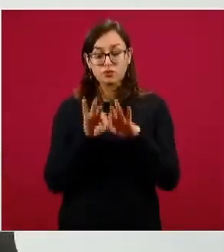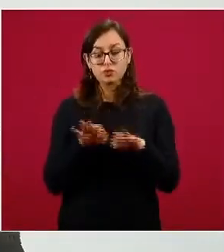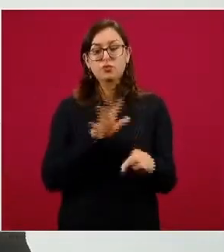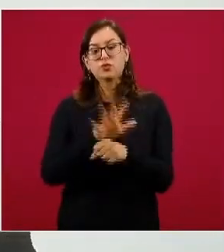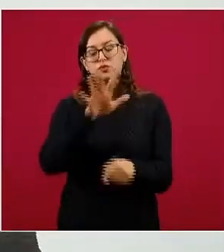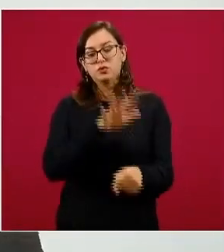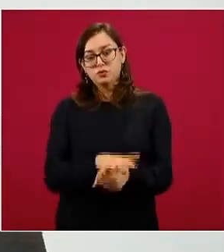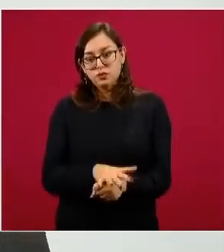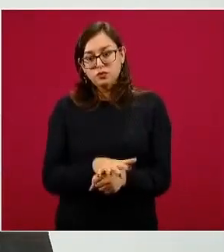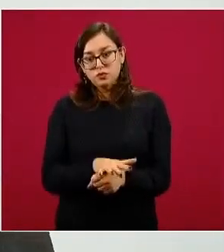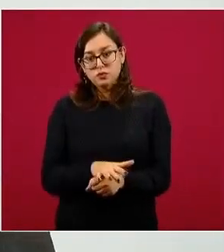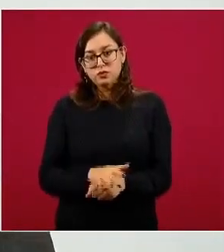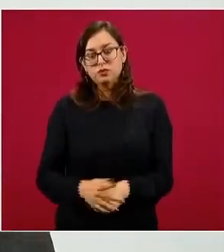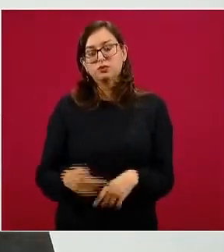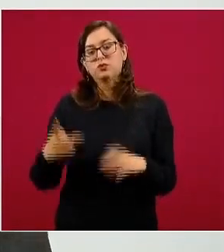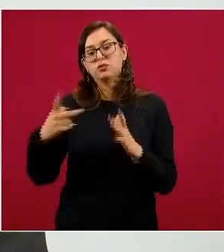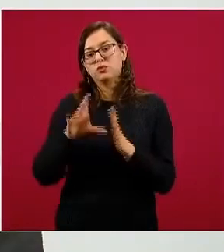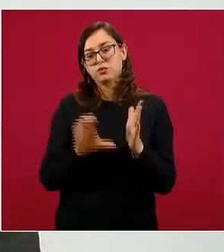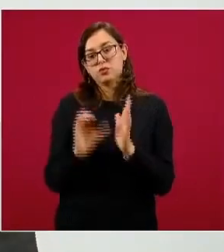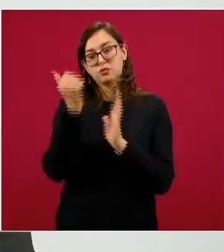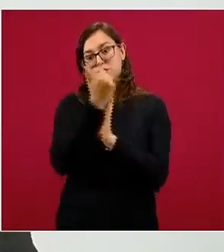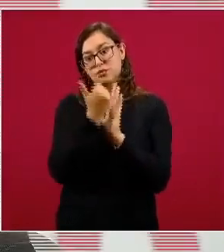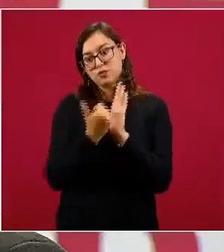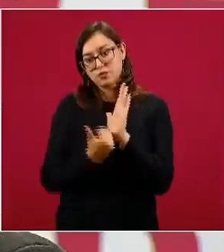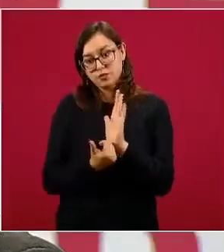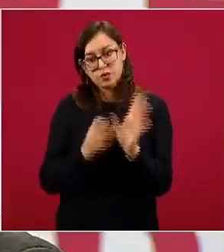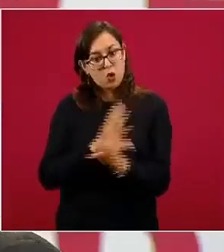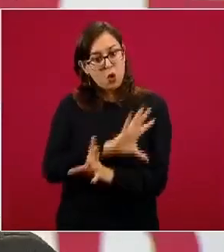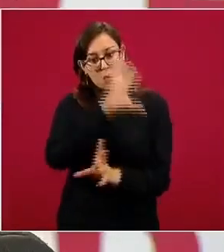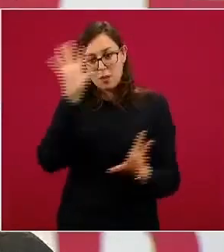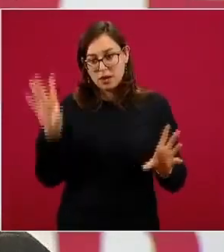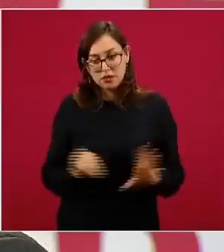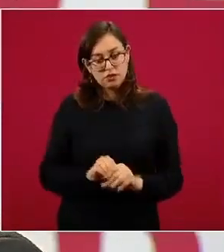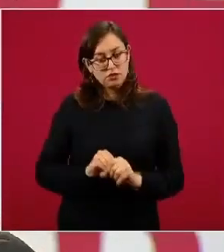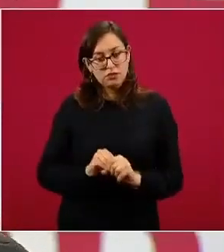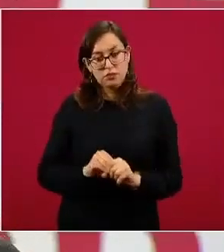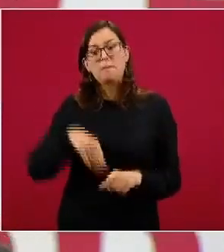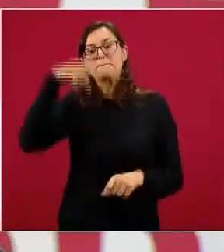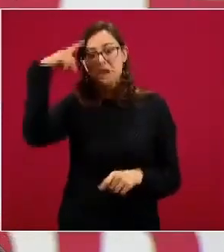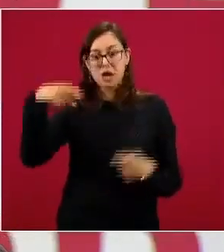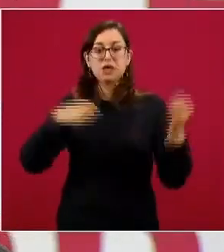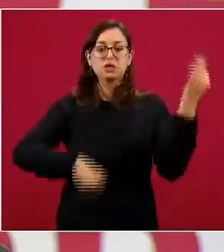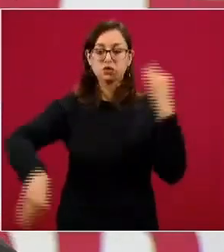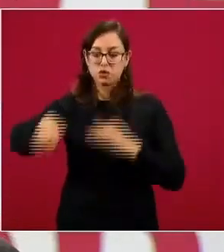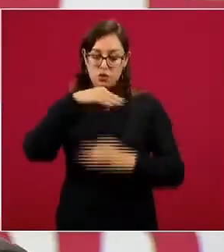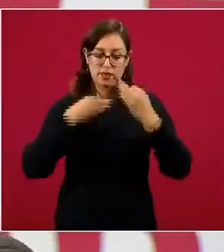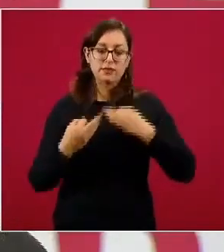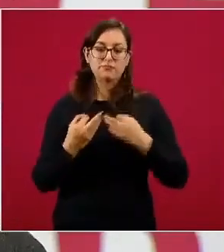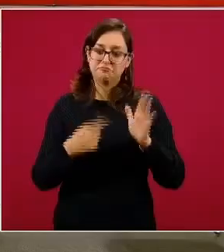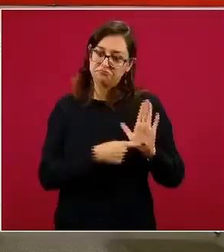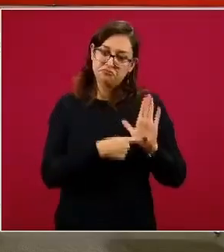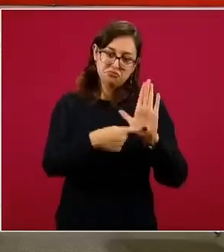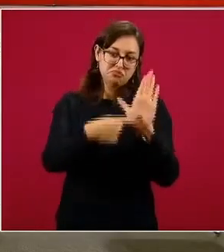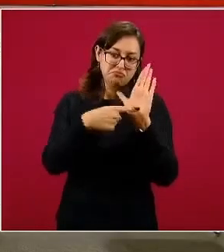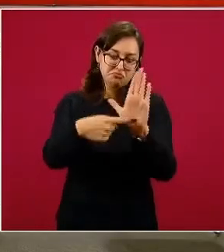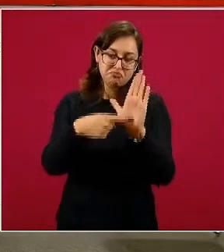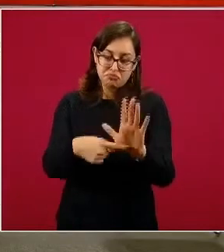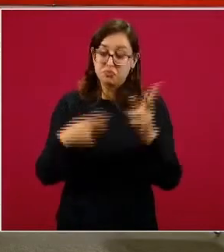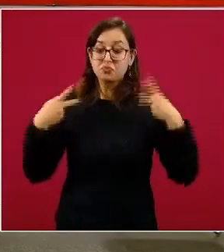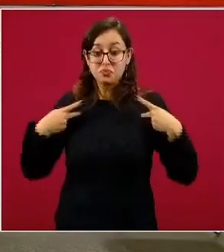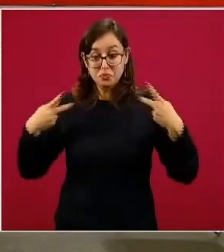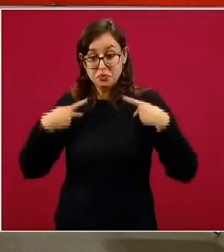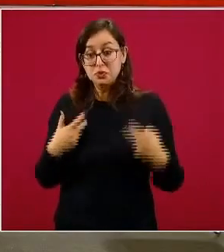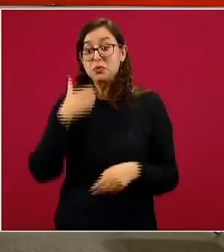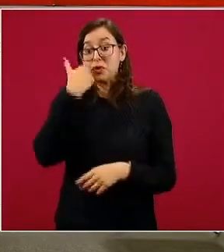publicar el protocolo íntegro para que todos los demás puedan saber, las personas que